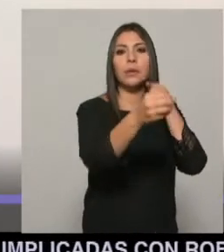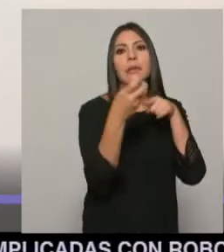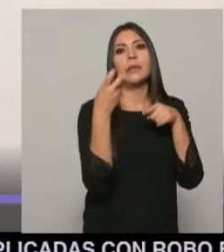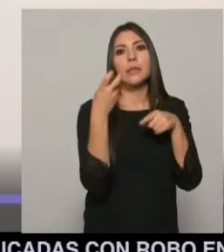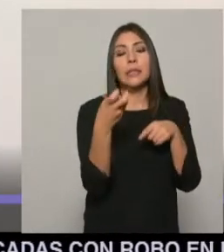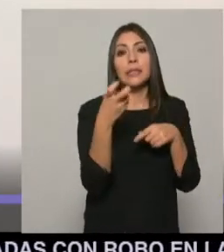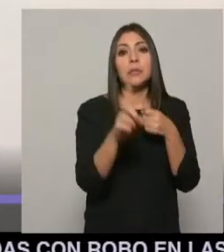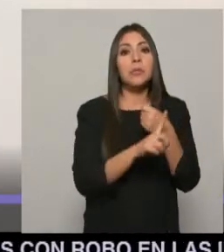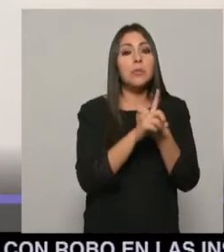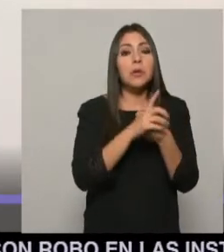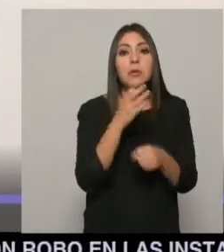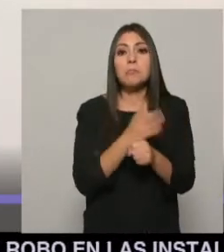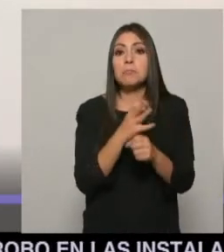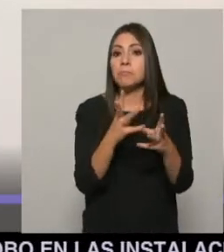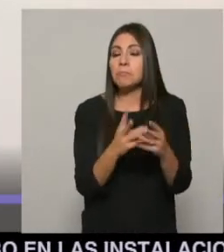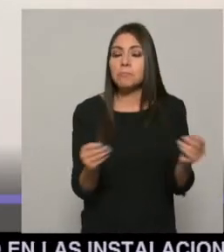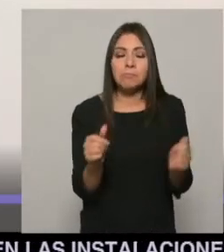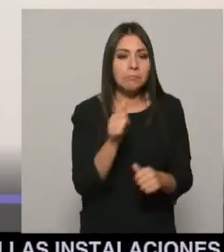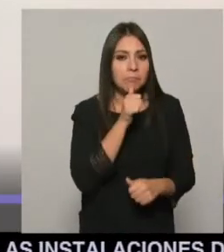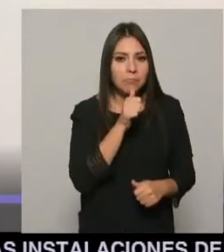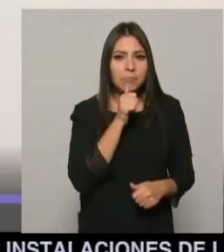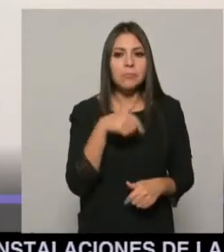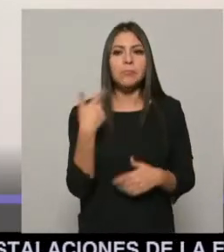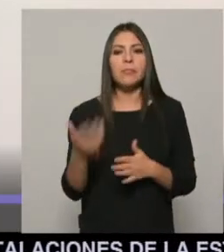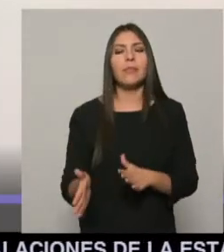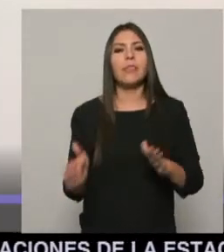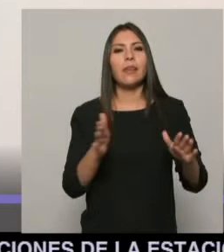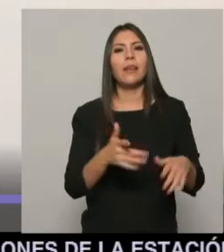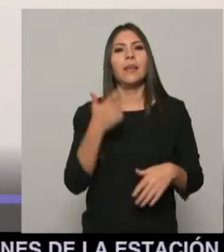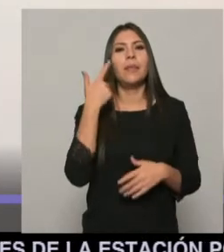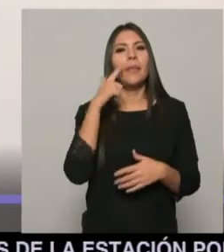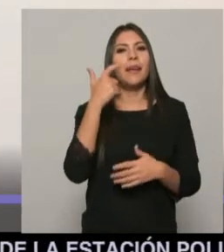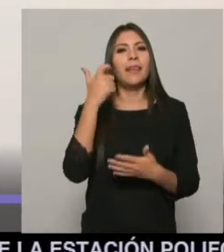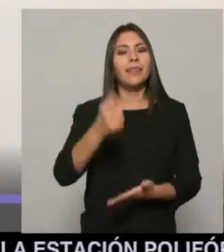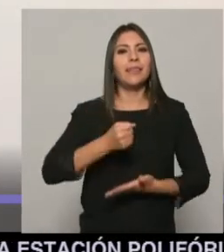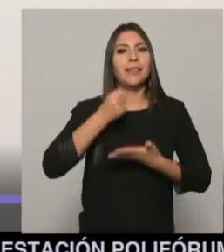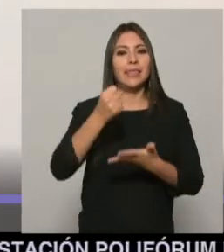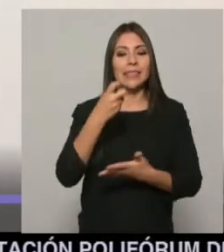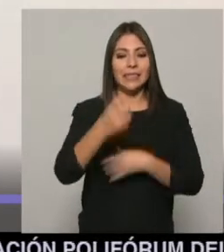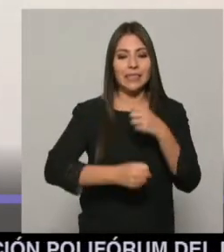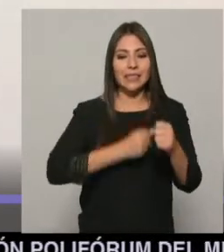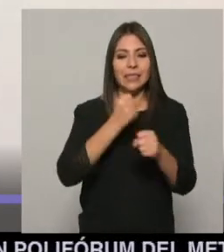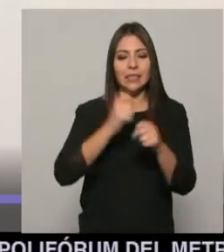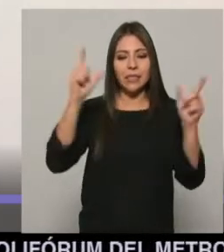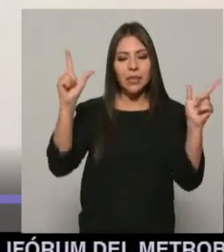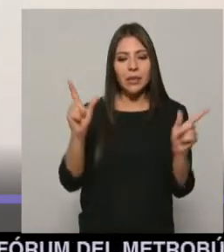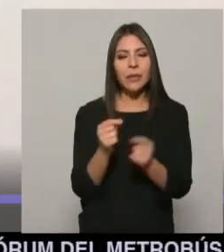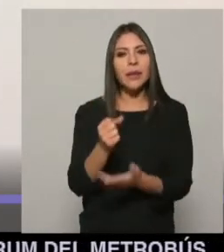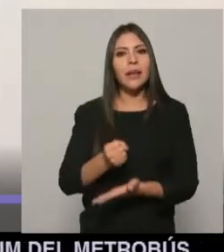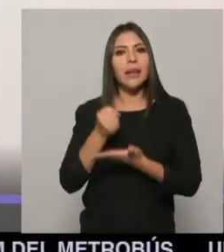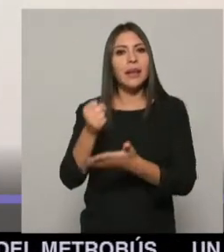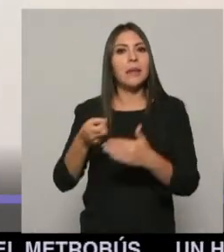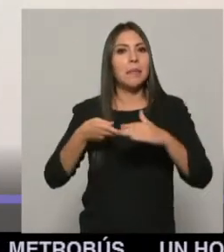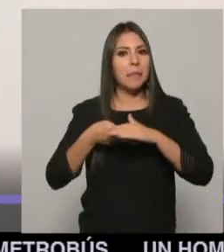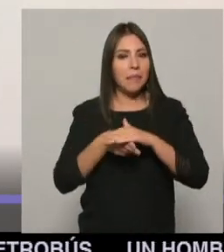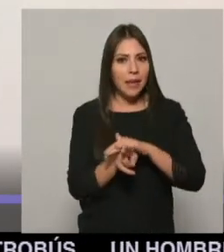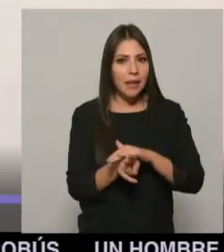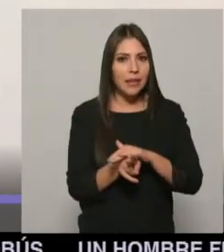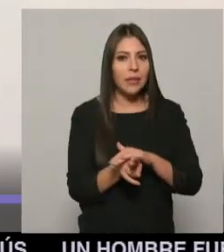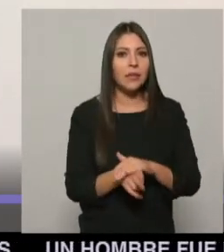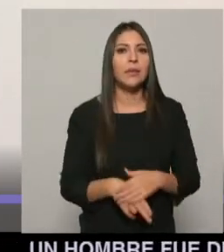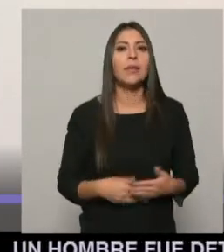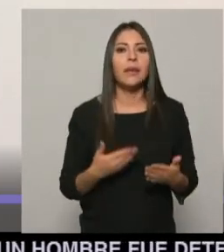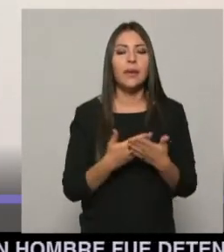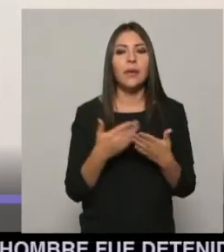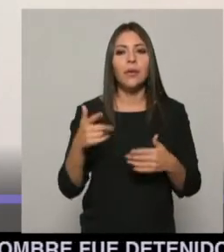que no resuelve. Hoy vemos cómo el tema del presupuesto se redujo este año, el presupuesto del metro. Hoy vemos que una de las propuestas